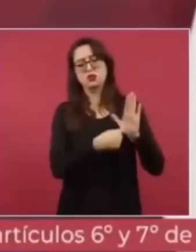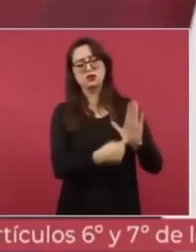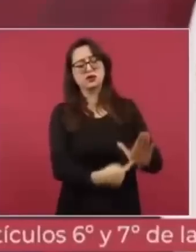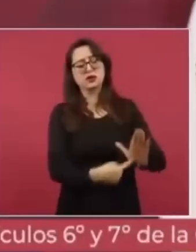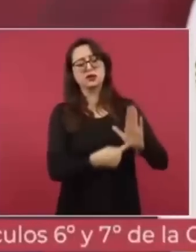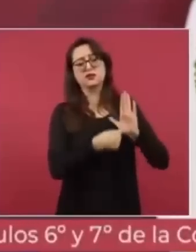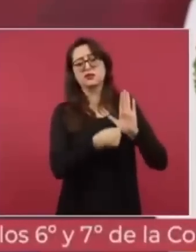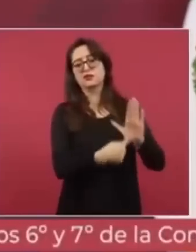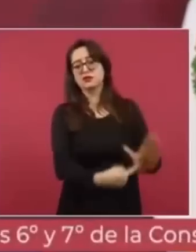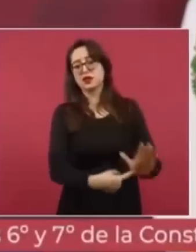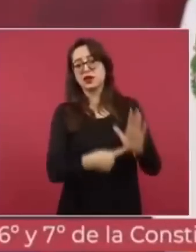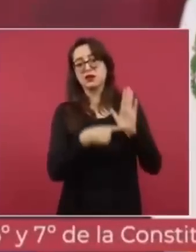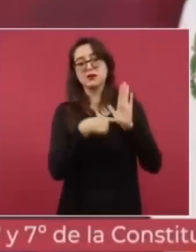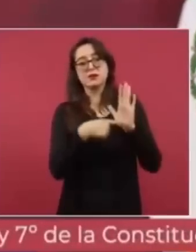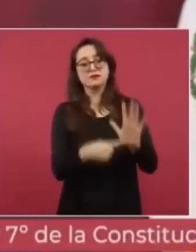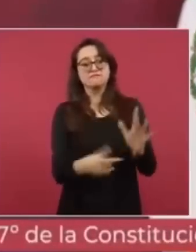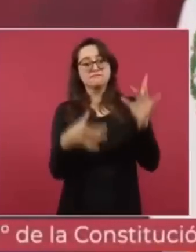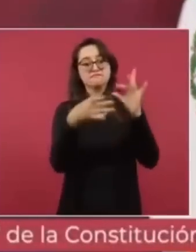explicando